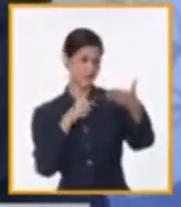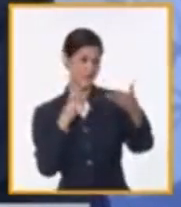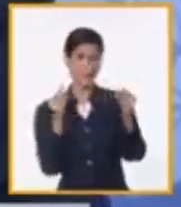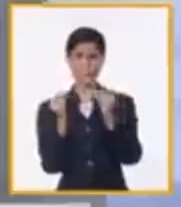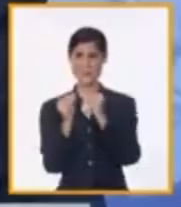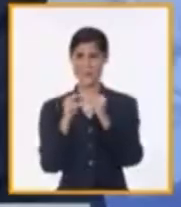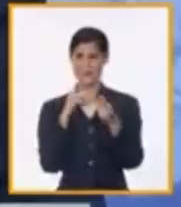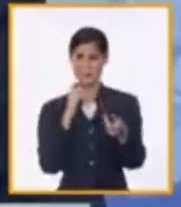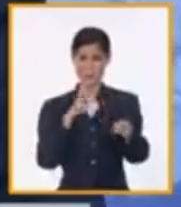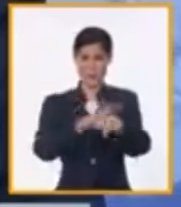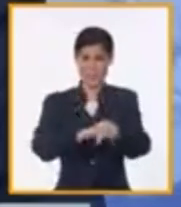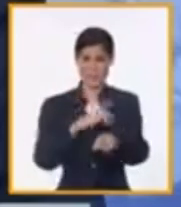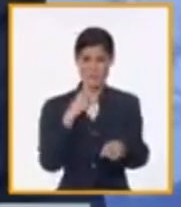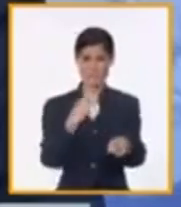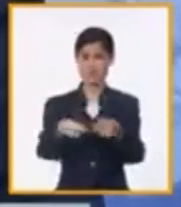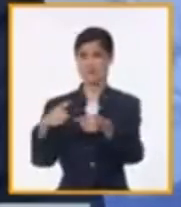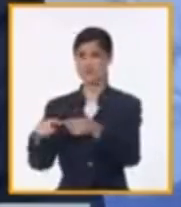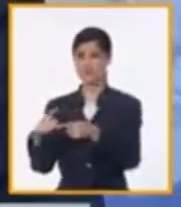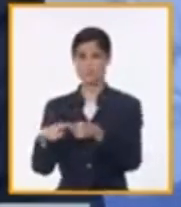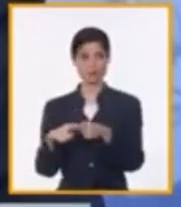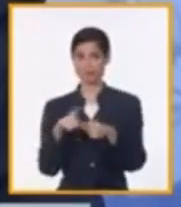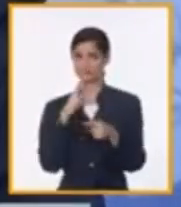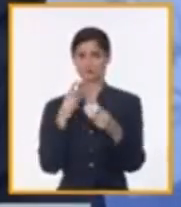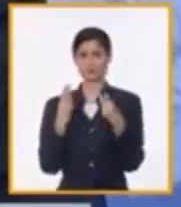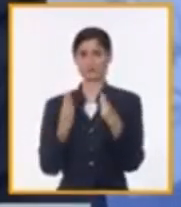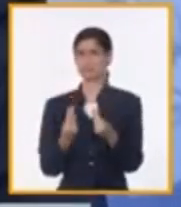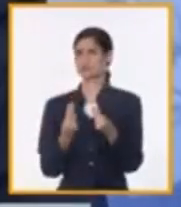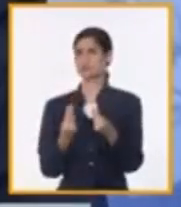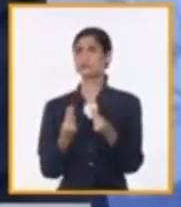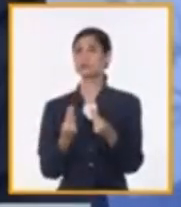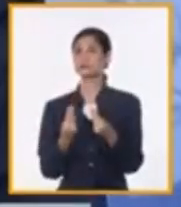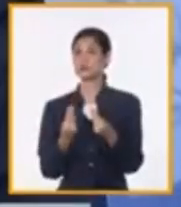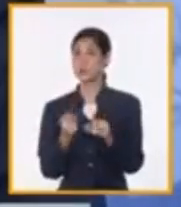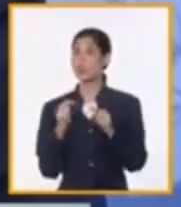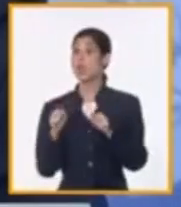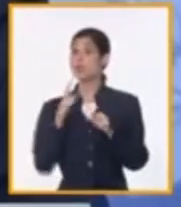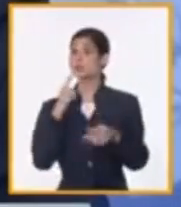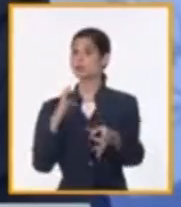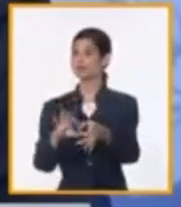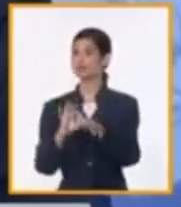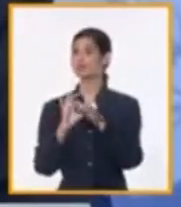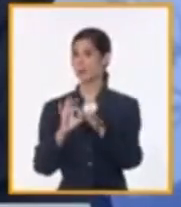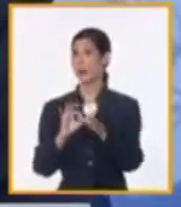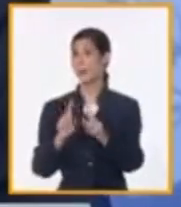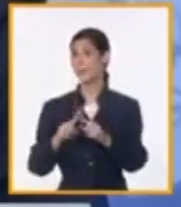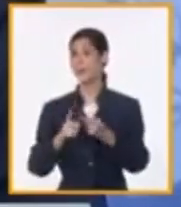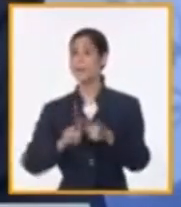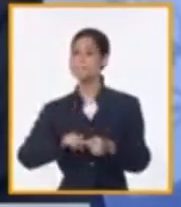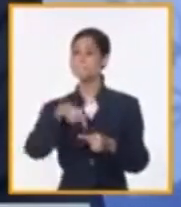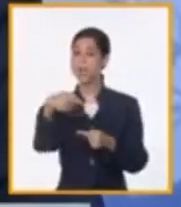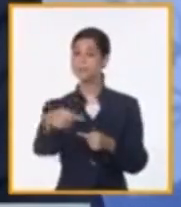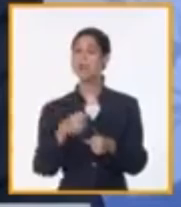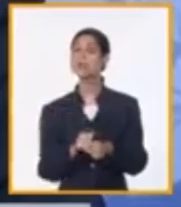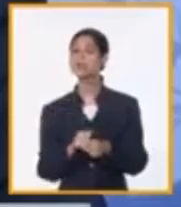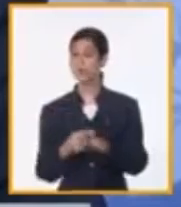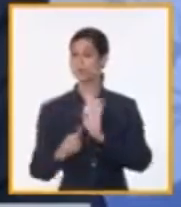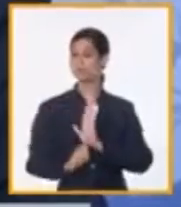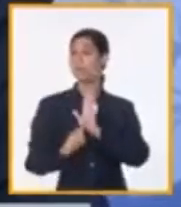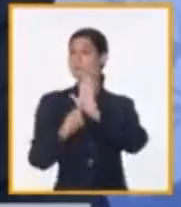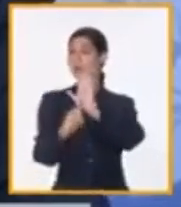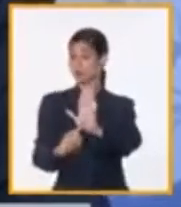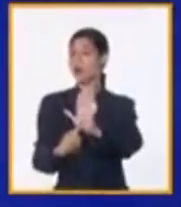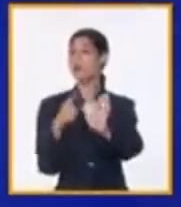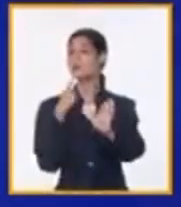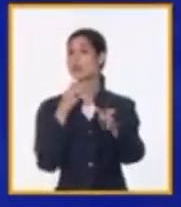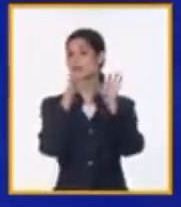de libertad si recusan esta afirmación que acaba de hacer mañana publico el documento el